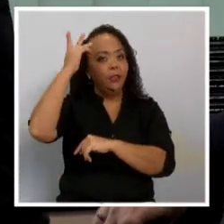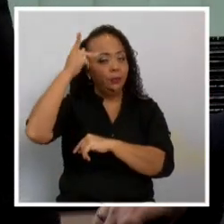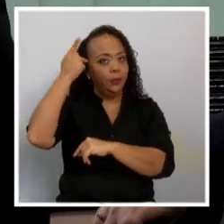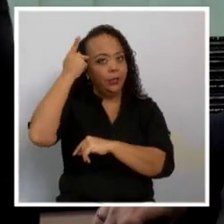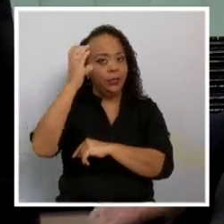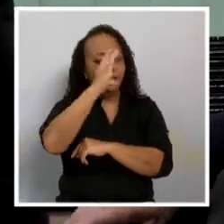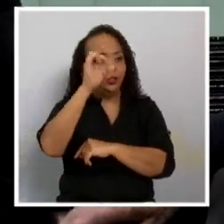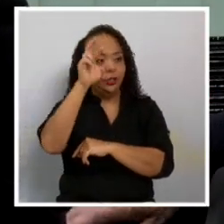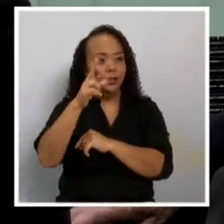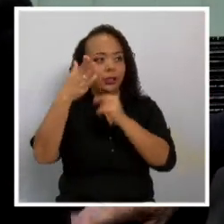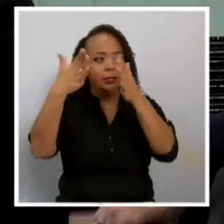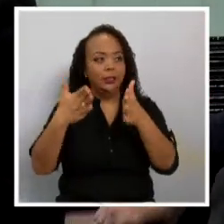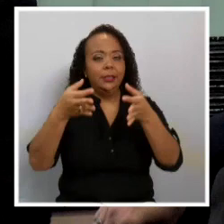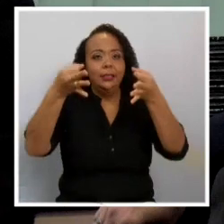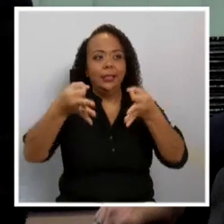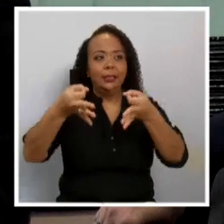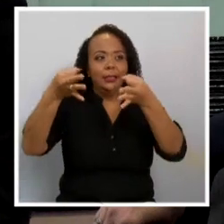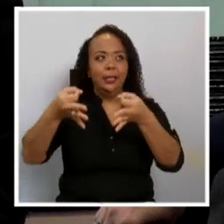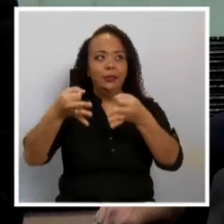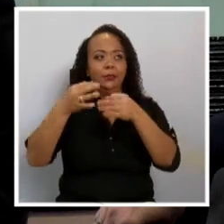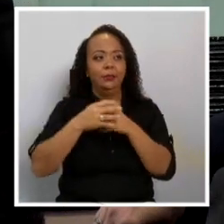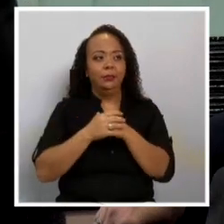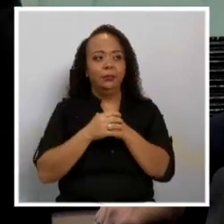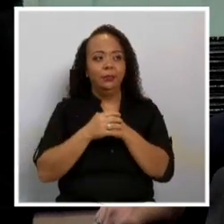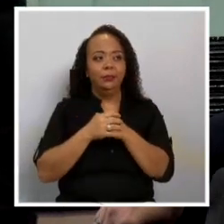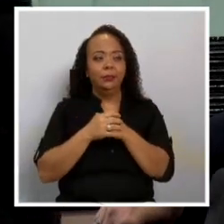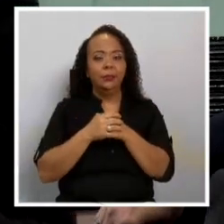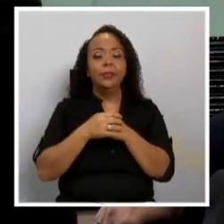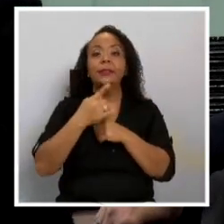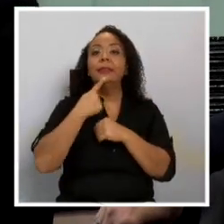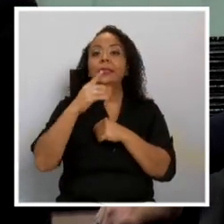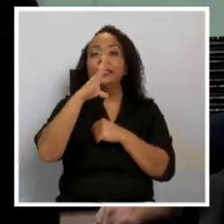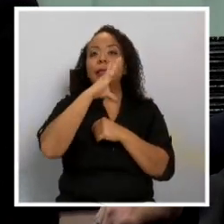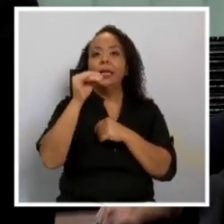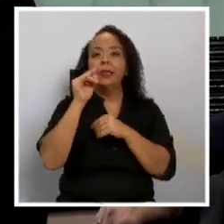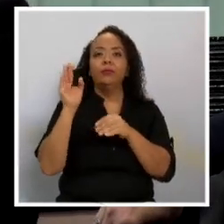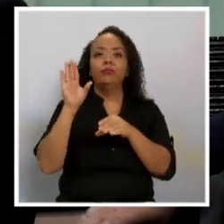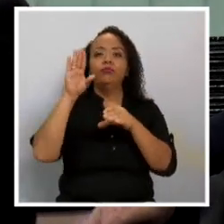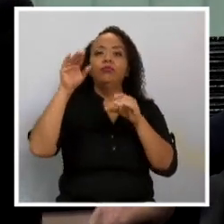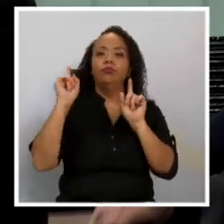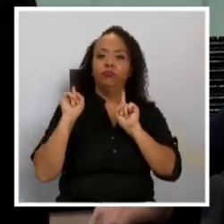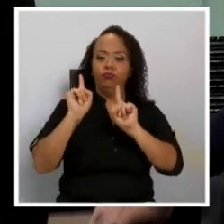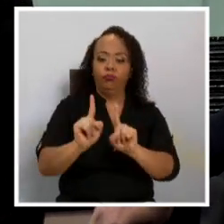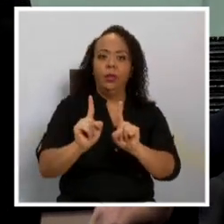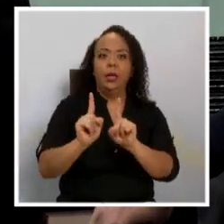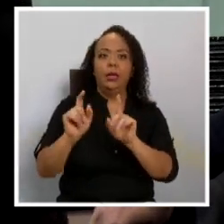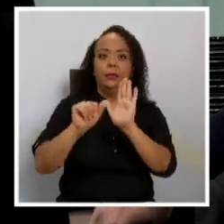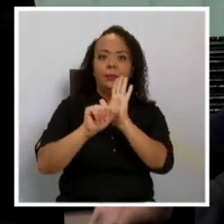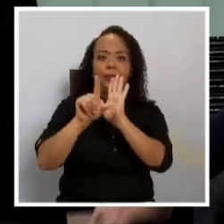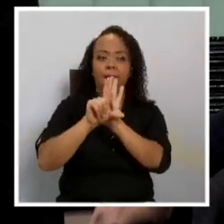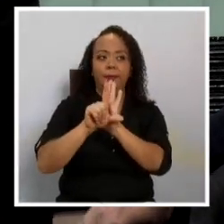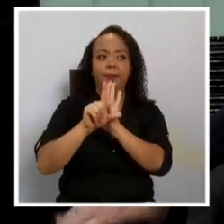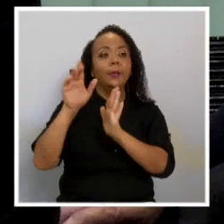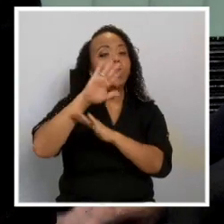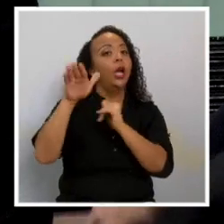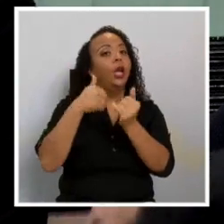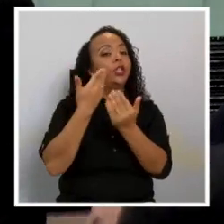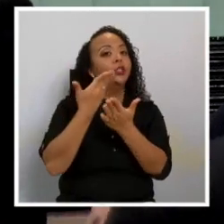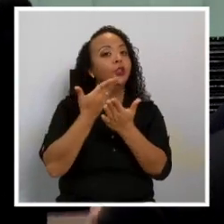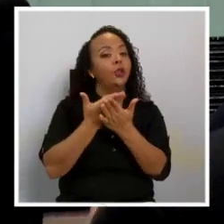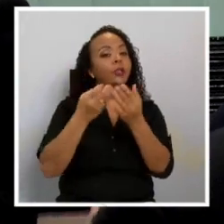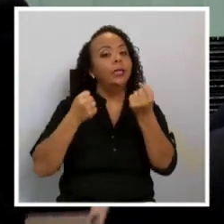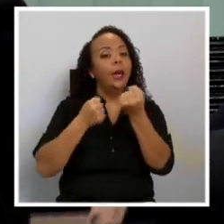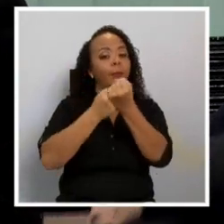los costarricenses decidieron que se manifestaran y que estuvieran presencia en la Asamblea Legislativa. A todos y todas,